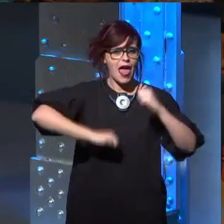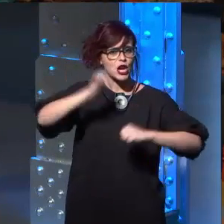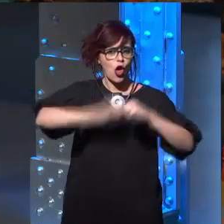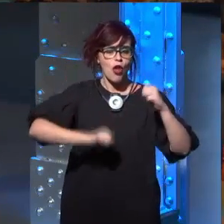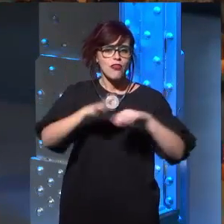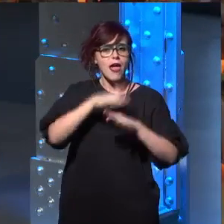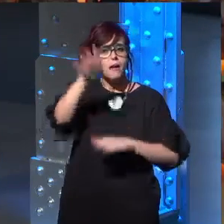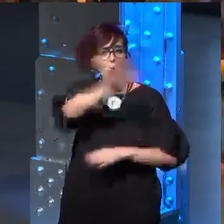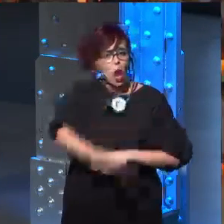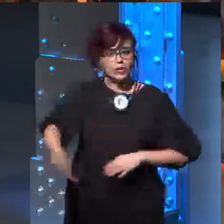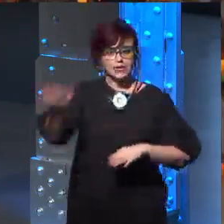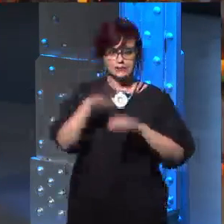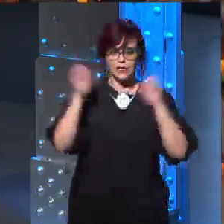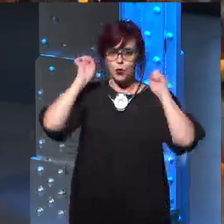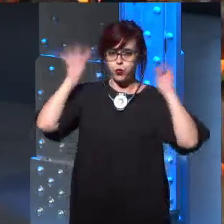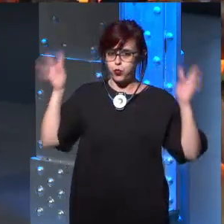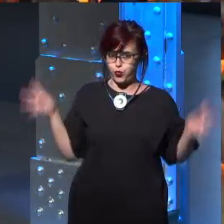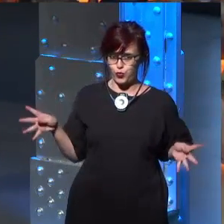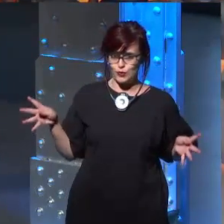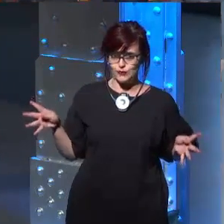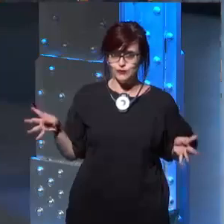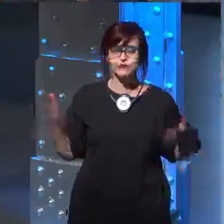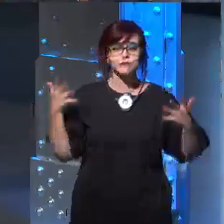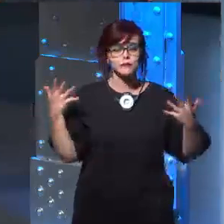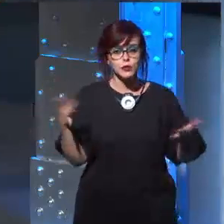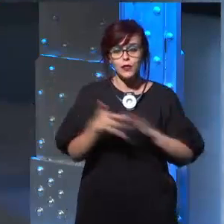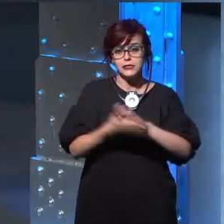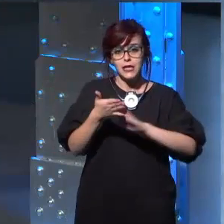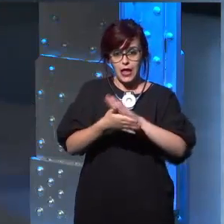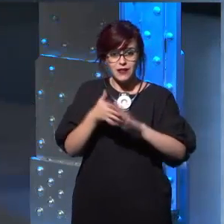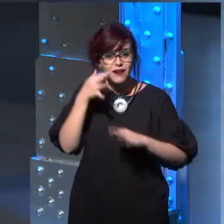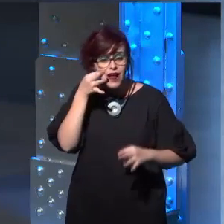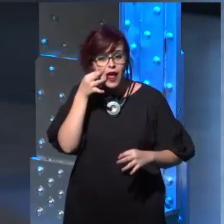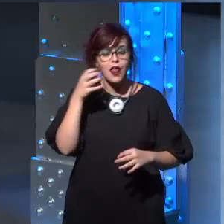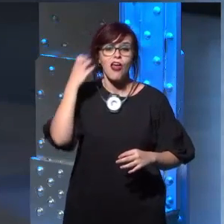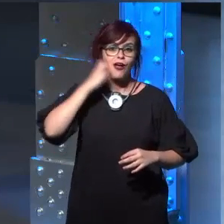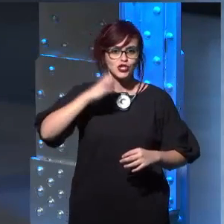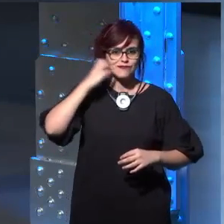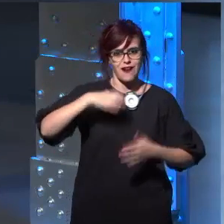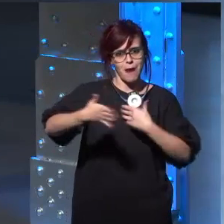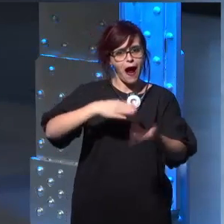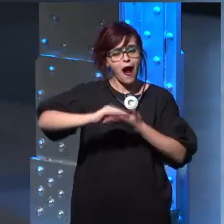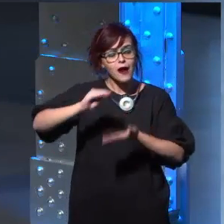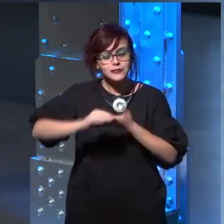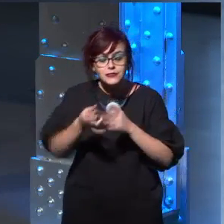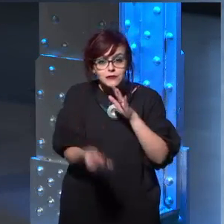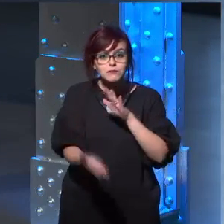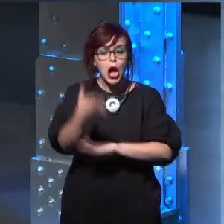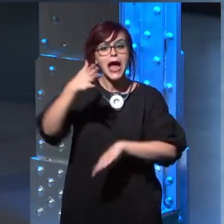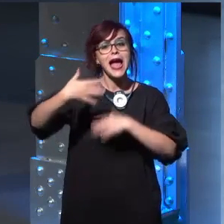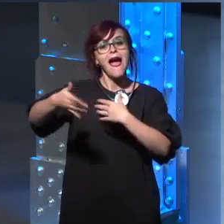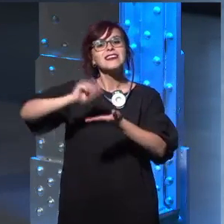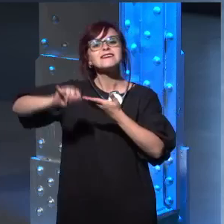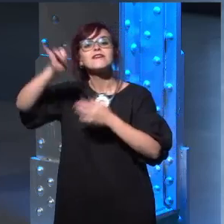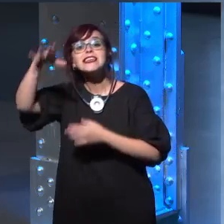Bueno, pues estas palabras, esta historia, aunque salió de la mente de... Bueno, estas palabras, esta historia,